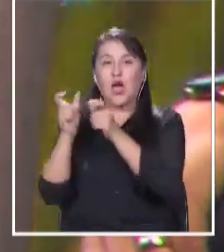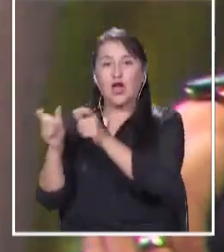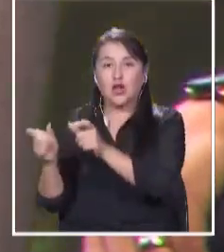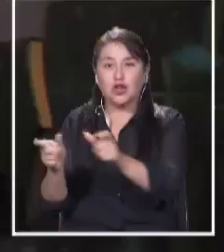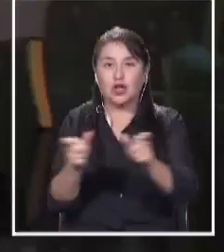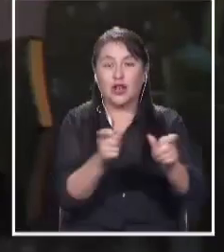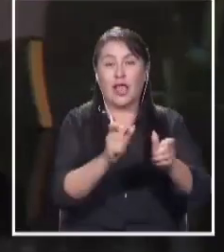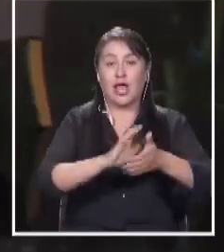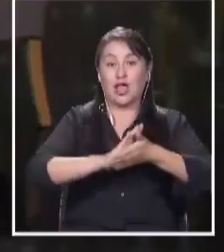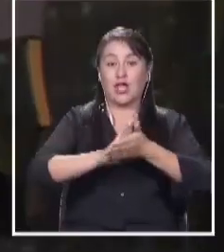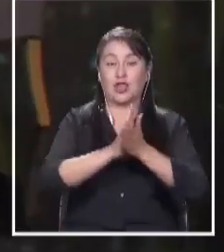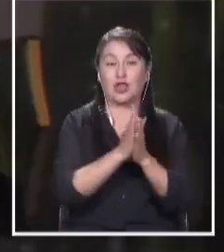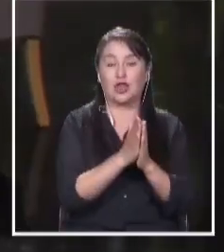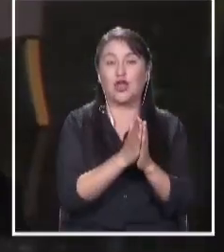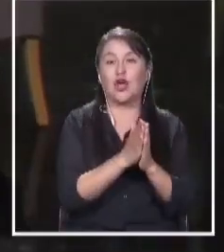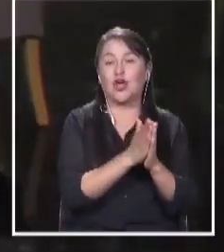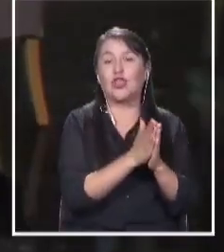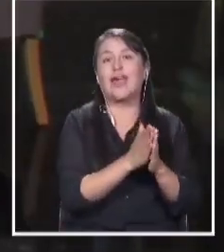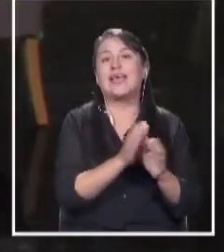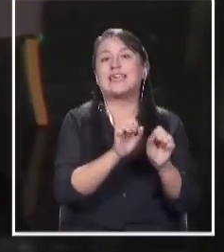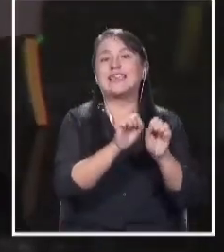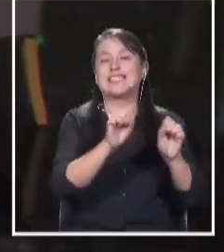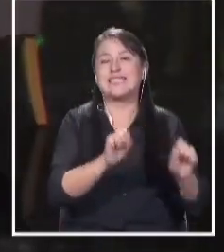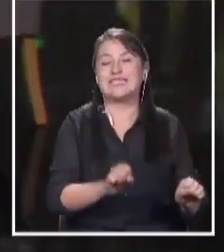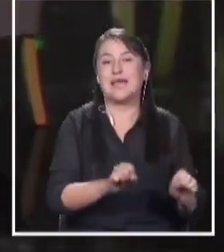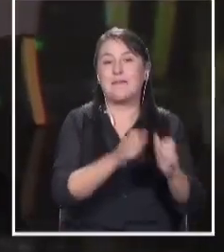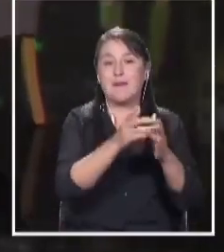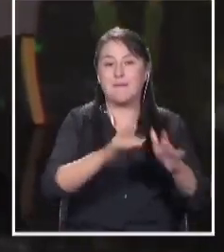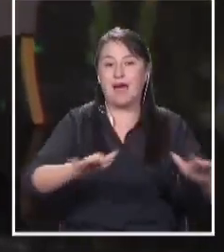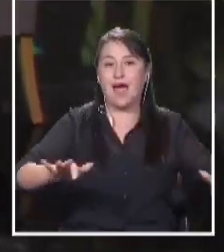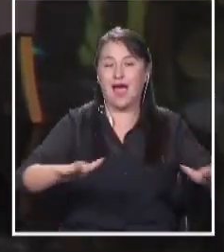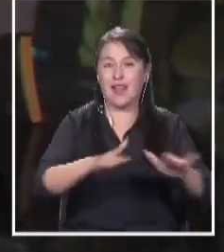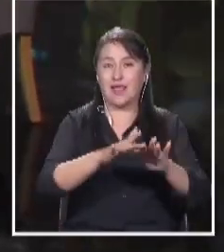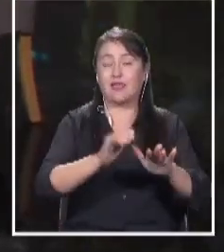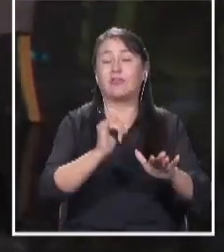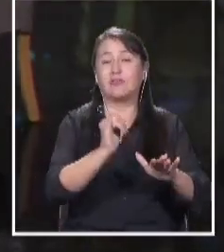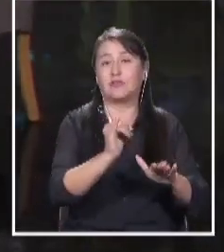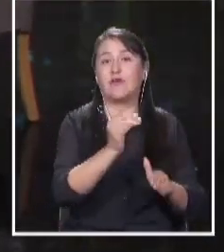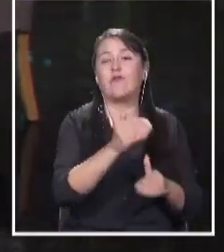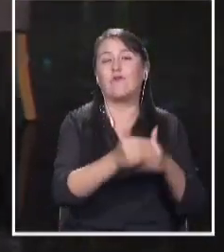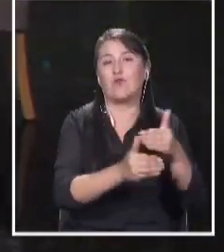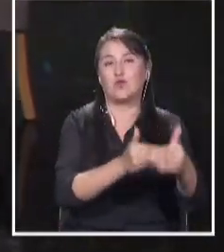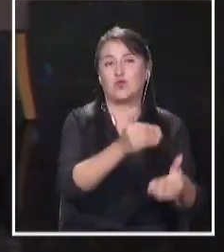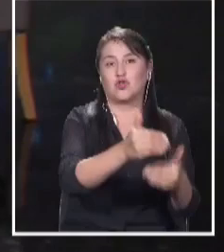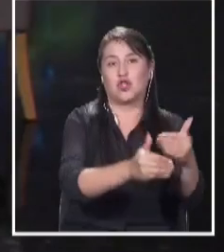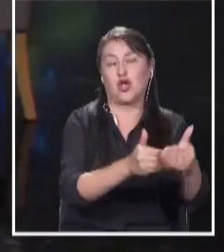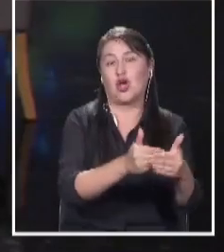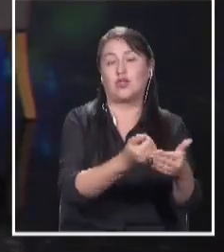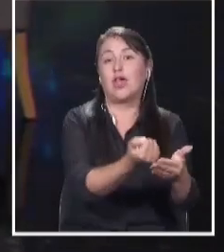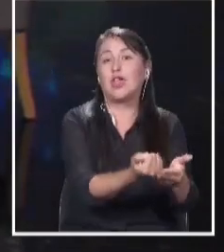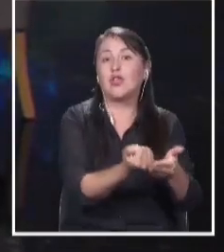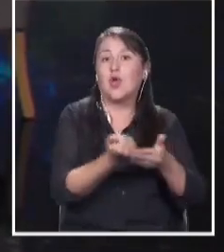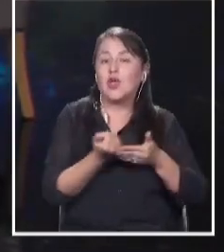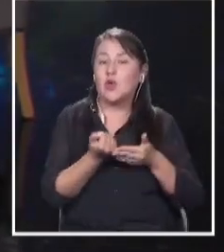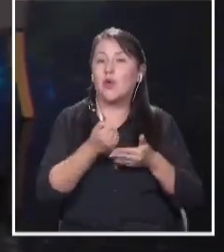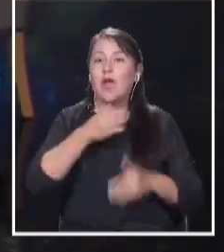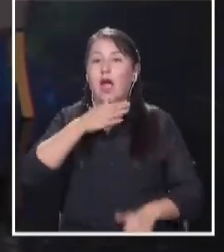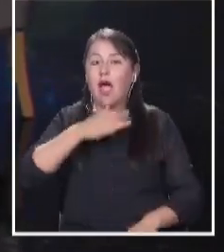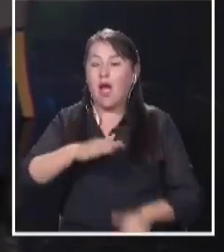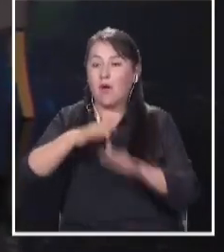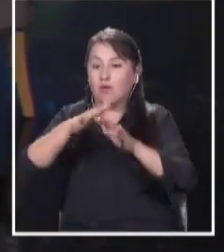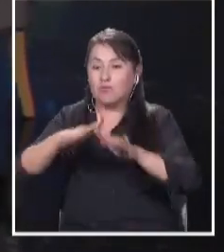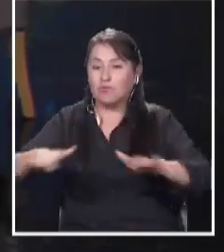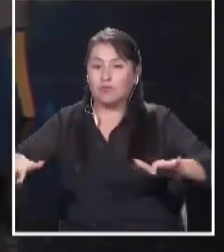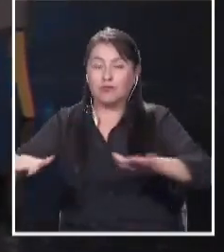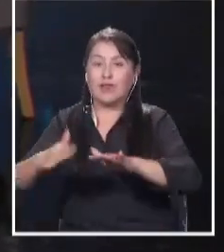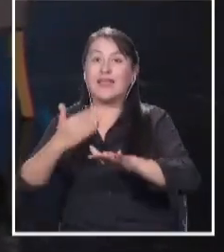el ecosistema marino funcione, ¿no? Finalmente nos ayudan no solamente en la conservación de los océanos, sino también del planeta